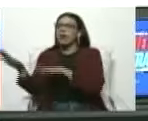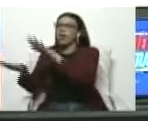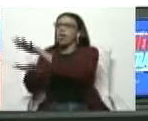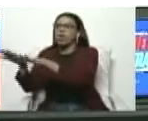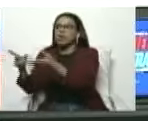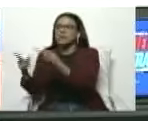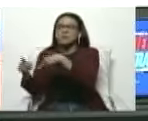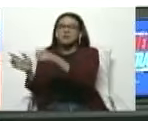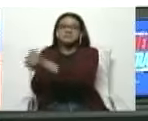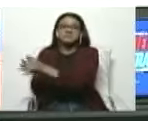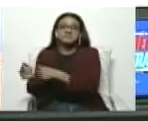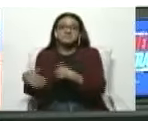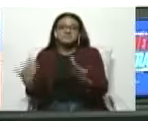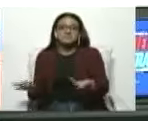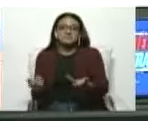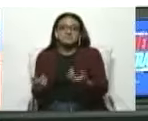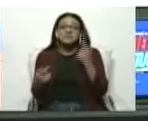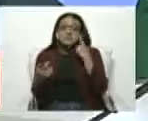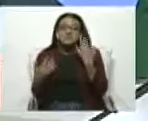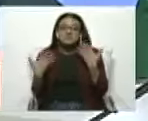historia.